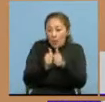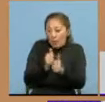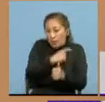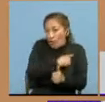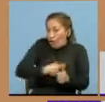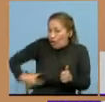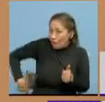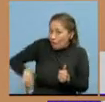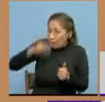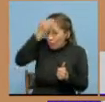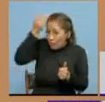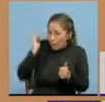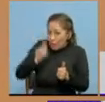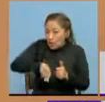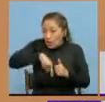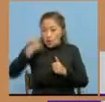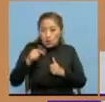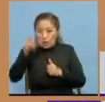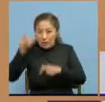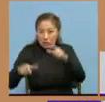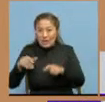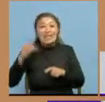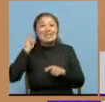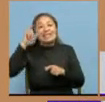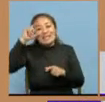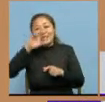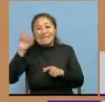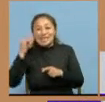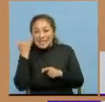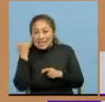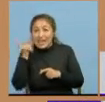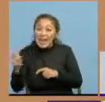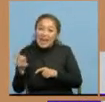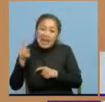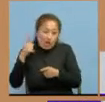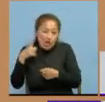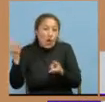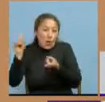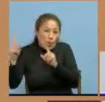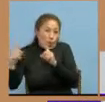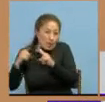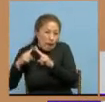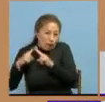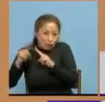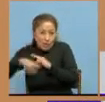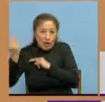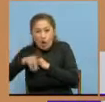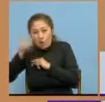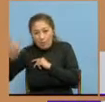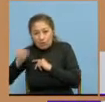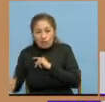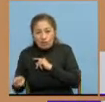radicales, y rivarolistas, porque todos sabemos que Alfredo Herry es el cuñado de Armando Rivarola. Así